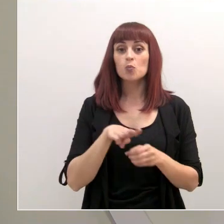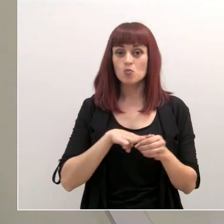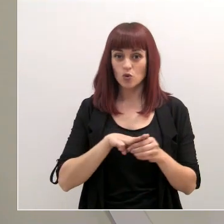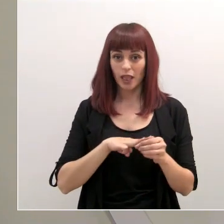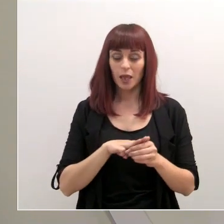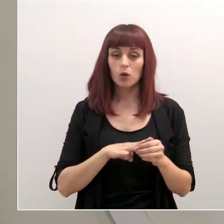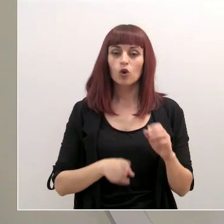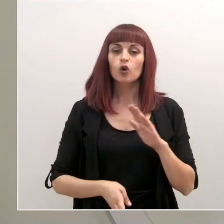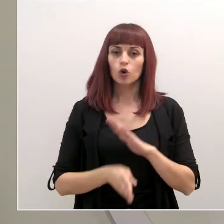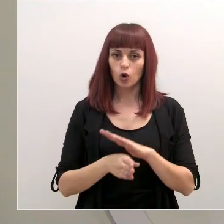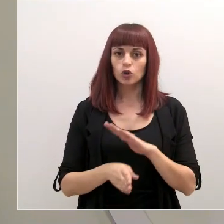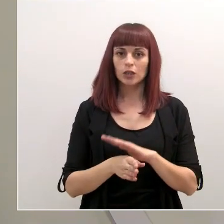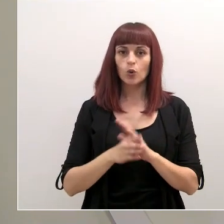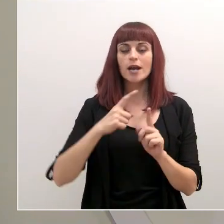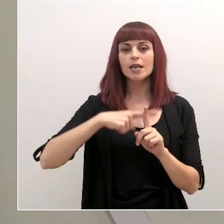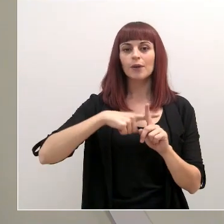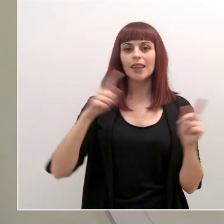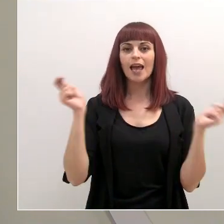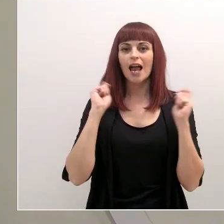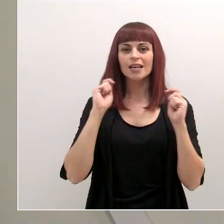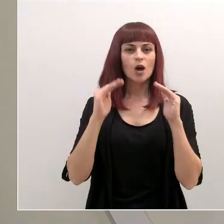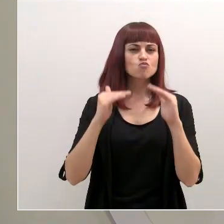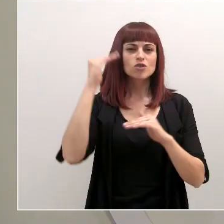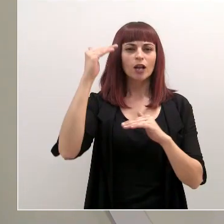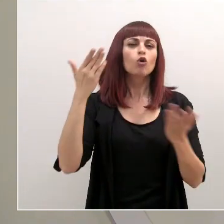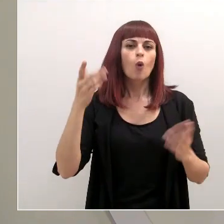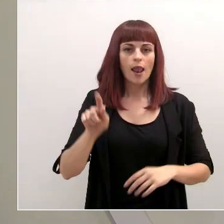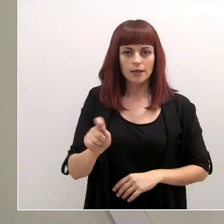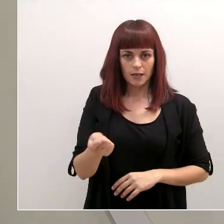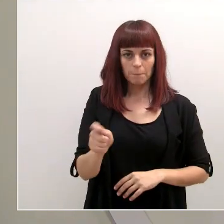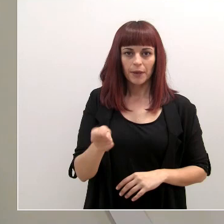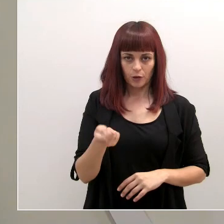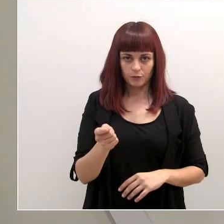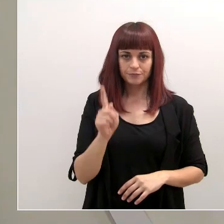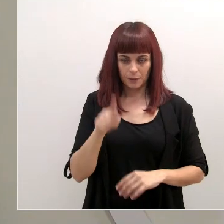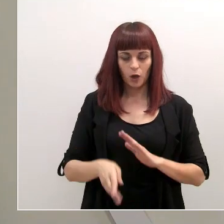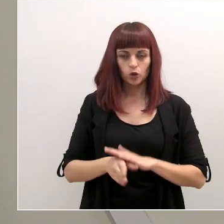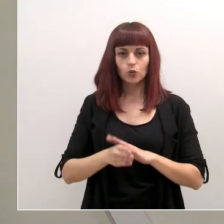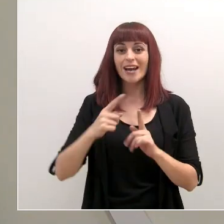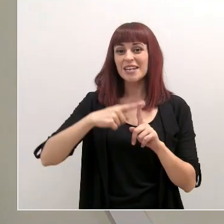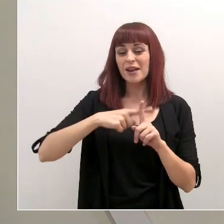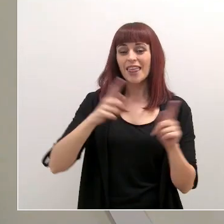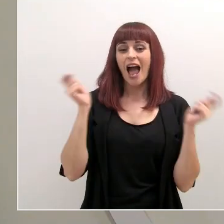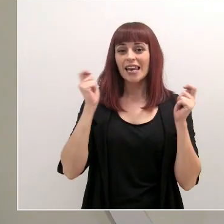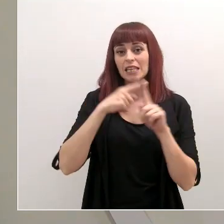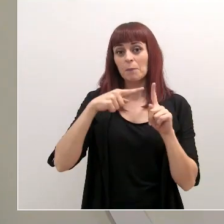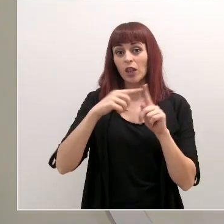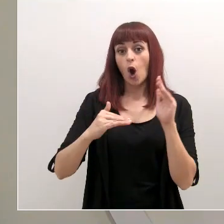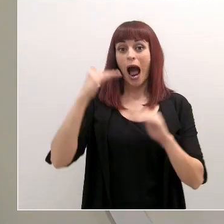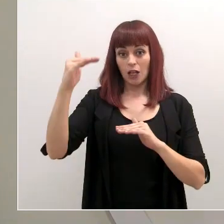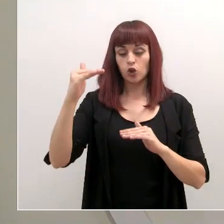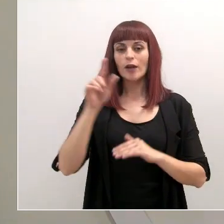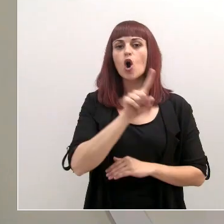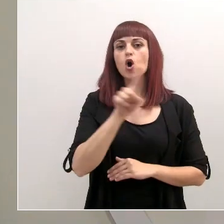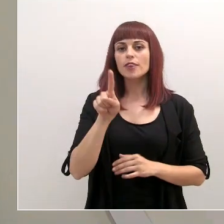una semana más en nivel de alerta muy alto, San Pedro del Pinatar. Y en un nivel de alerta medio alto nos encontramos con